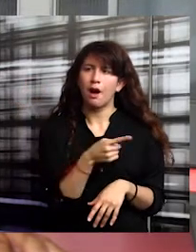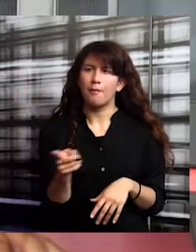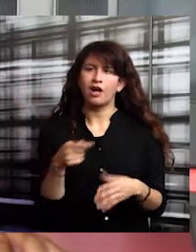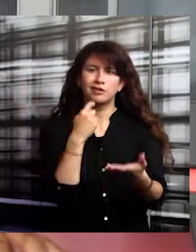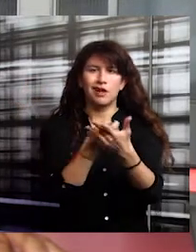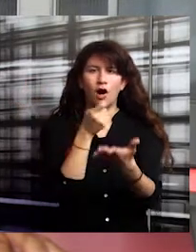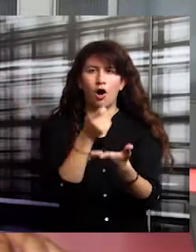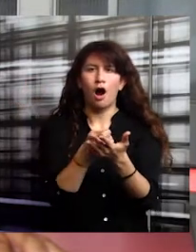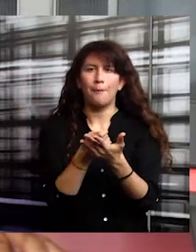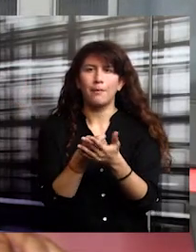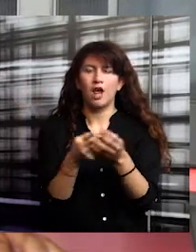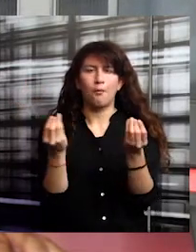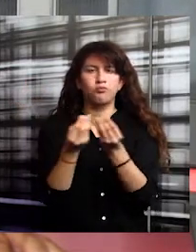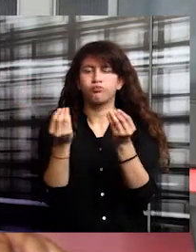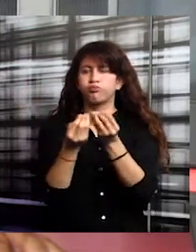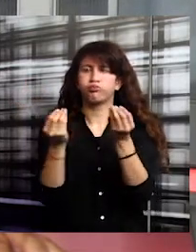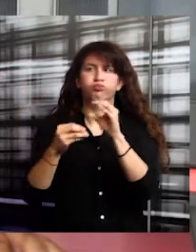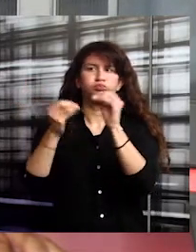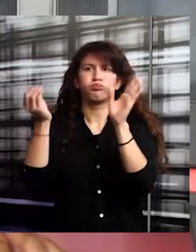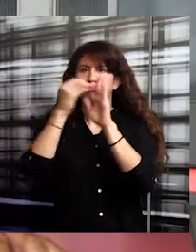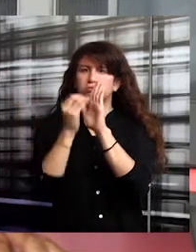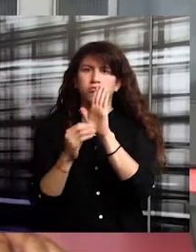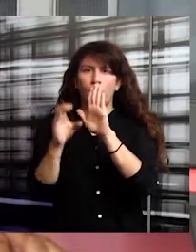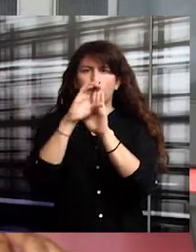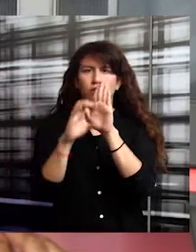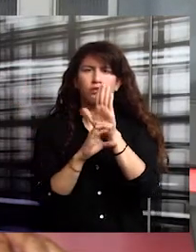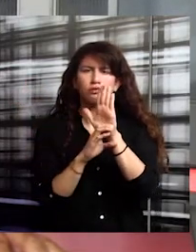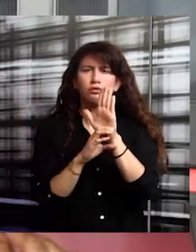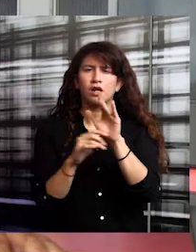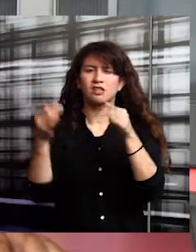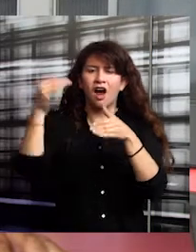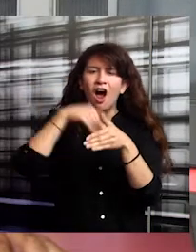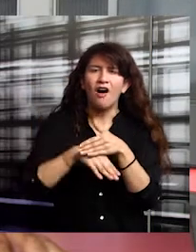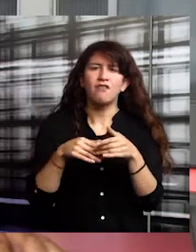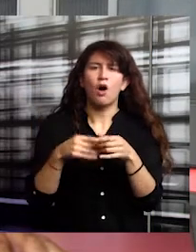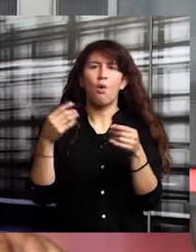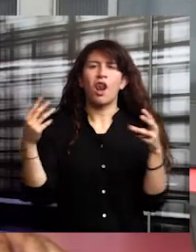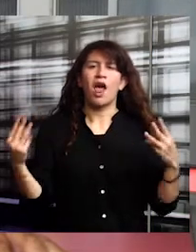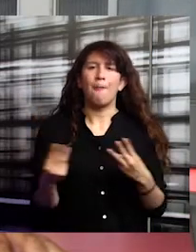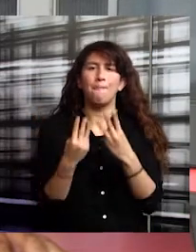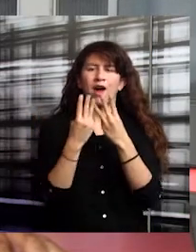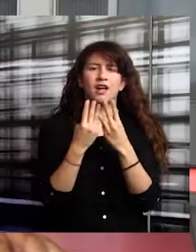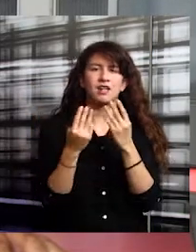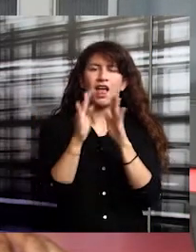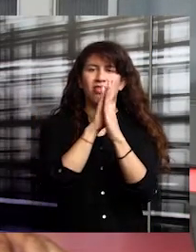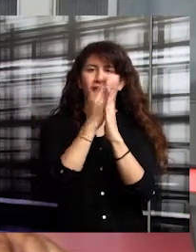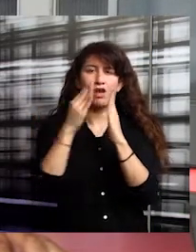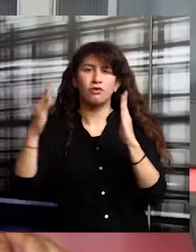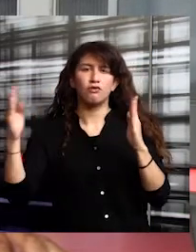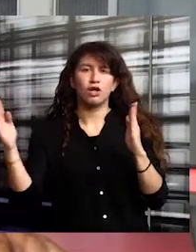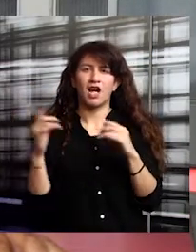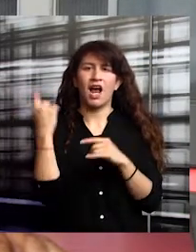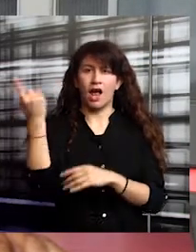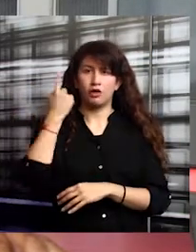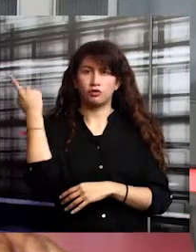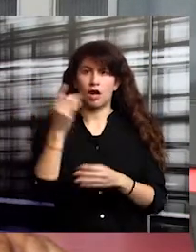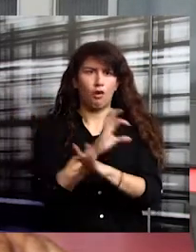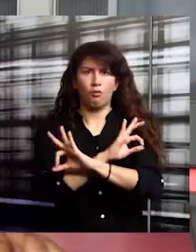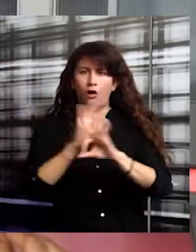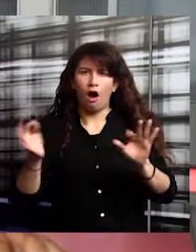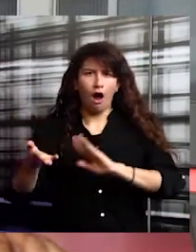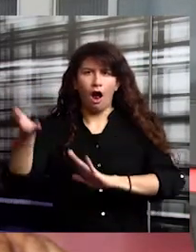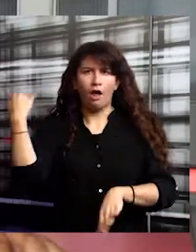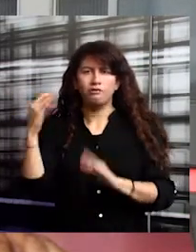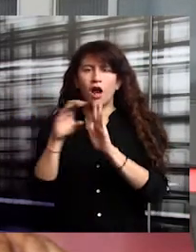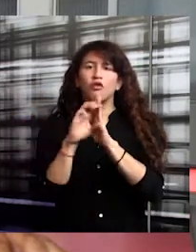página de la Biblioteca del Congreso Nacional como nunca antes la Constitución. Tienen que formarse,